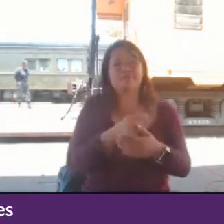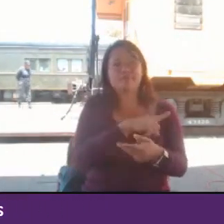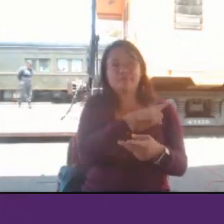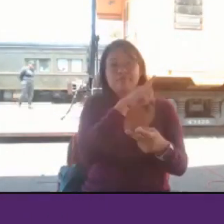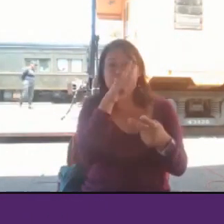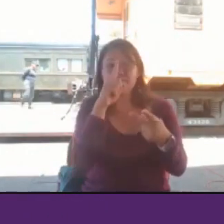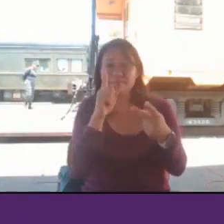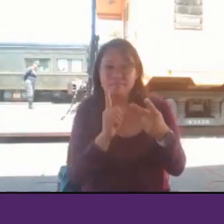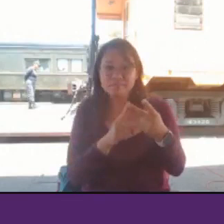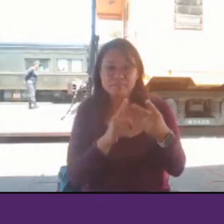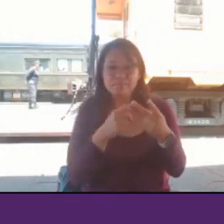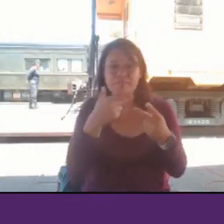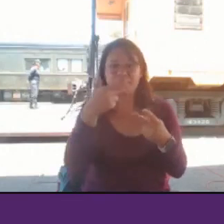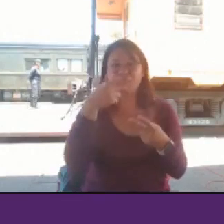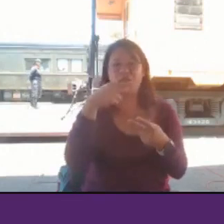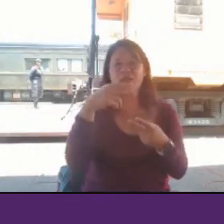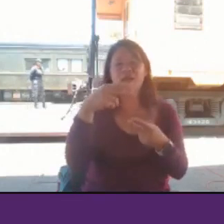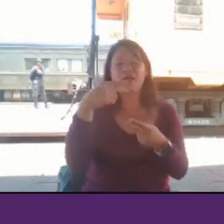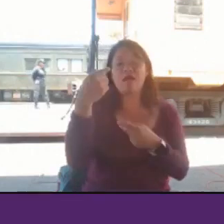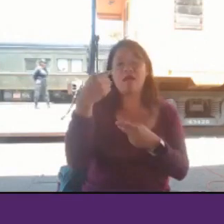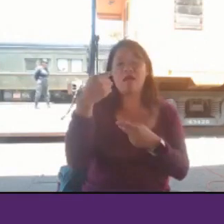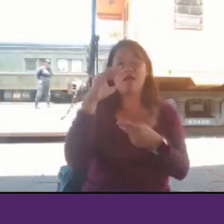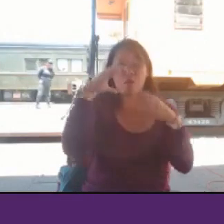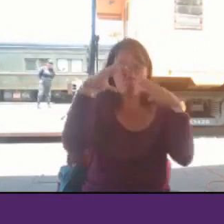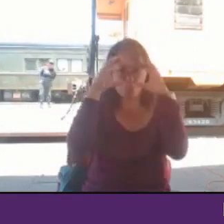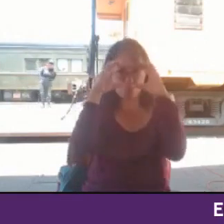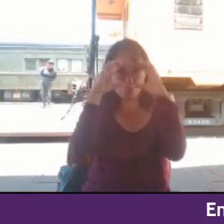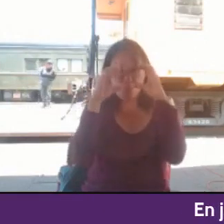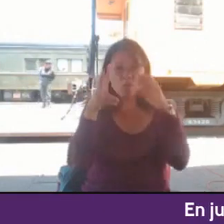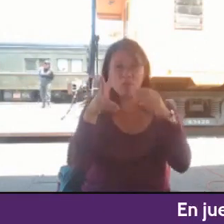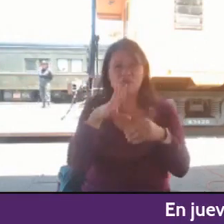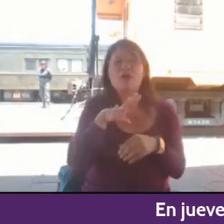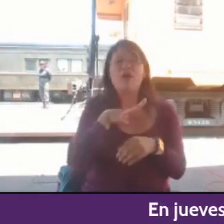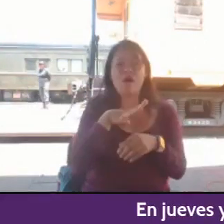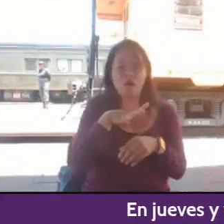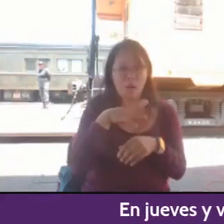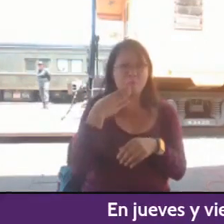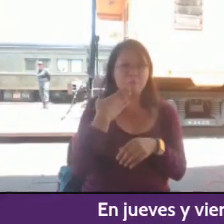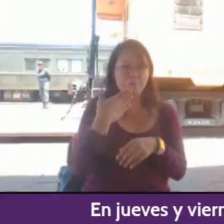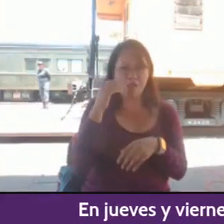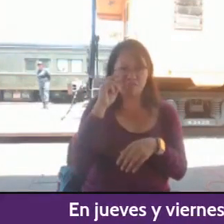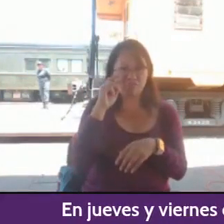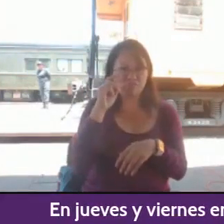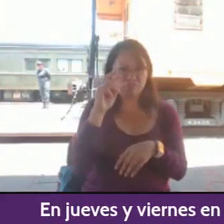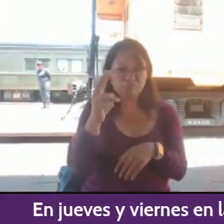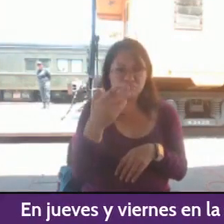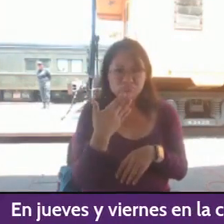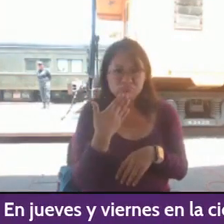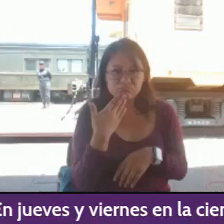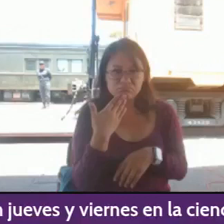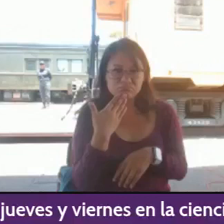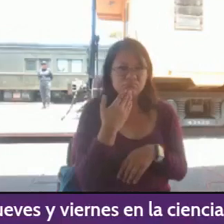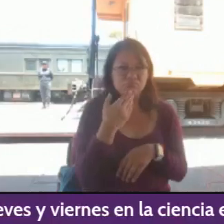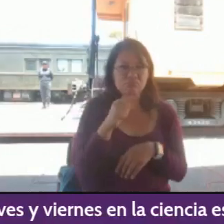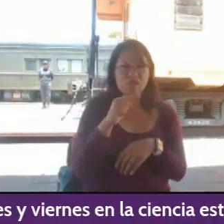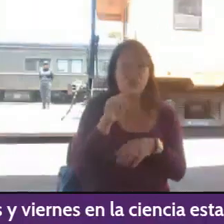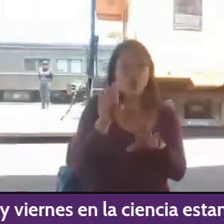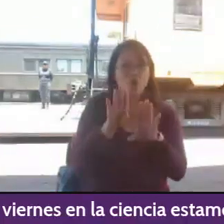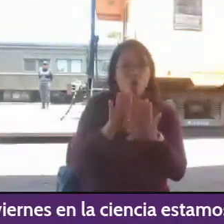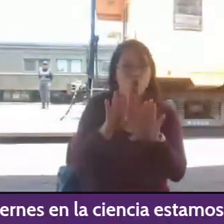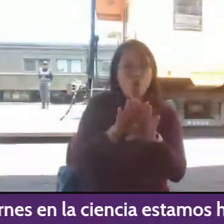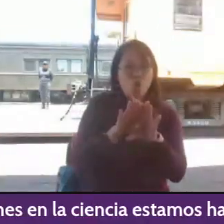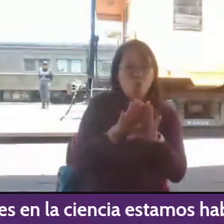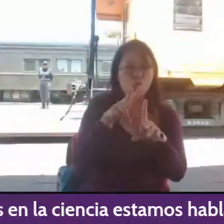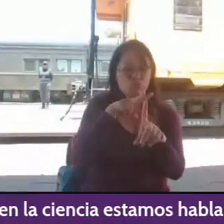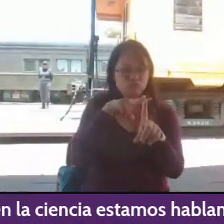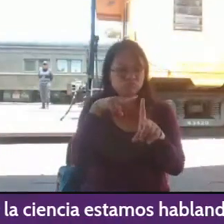pero también algunas pueden ver en ultravioleta, una buena visión binocular, igual que las diurnas, pueden ver hasta en 100 cuadros por segundo,